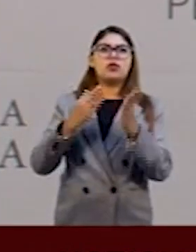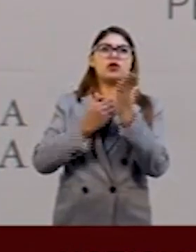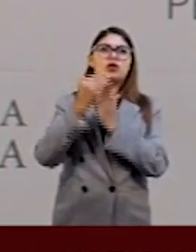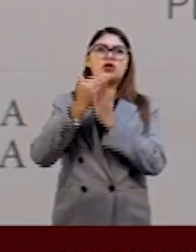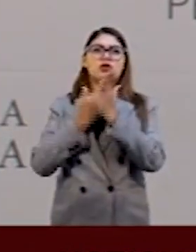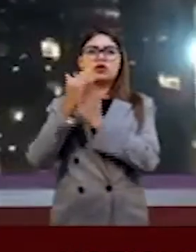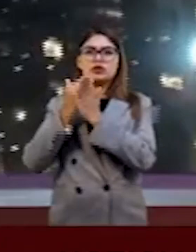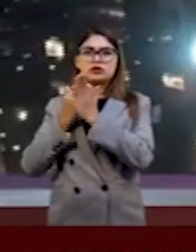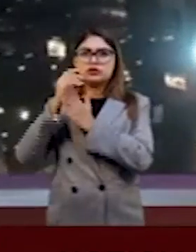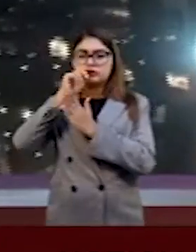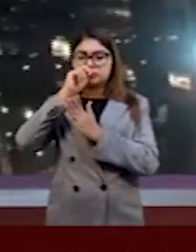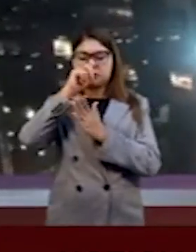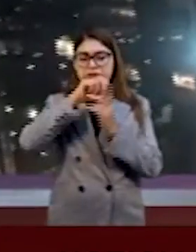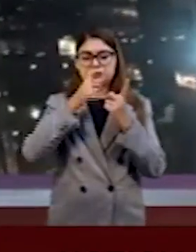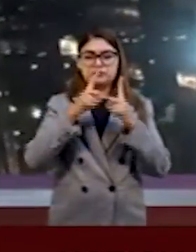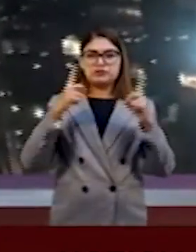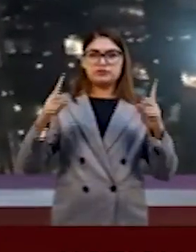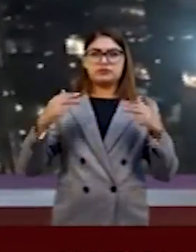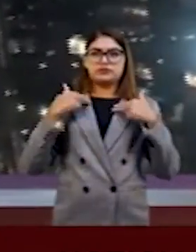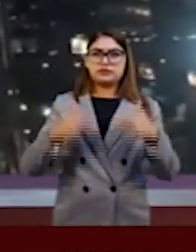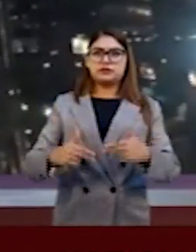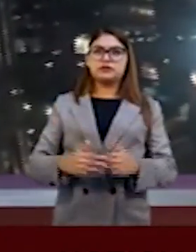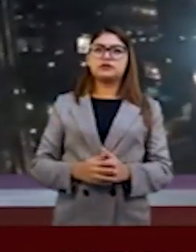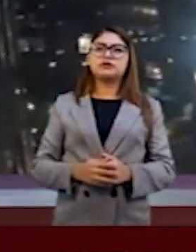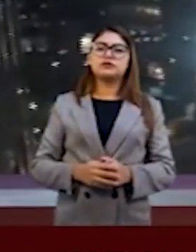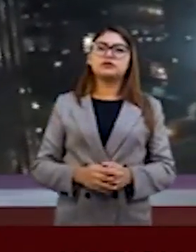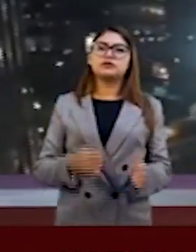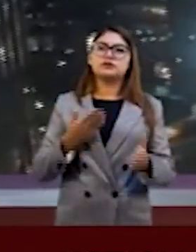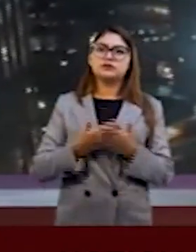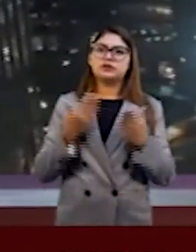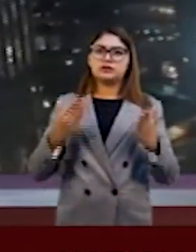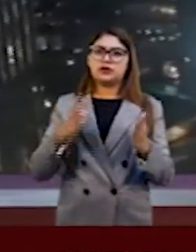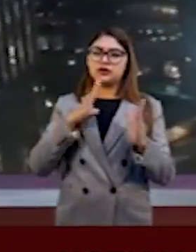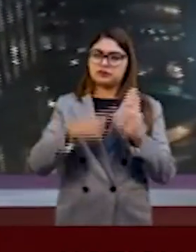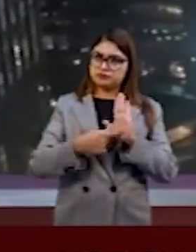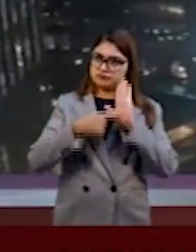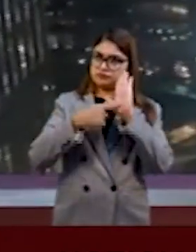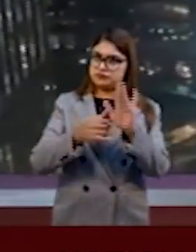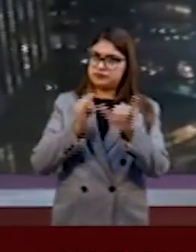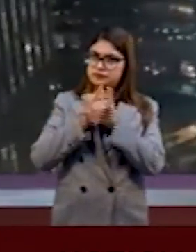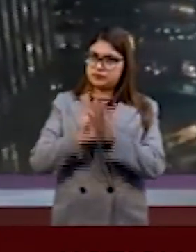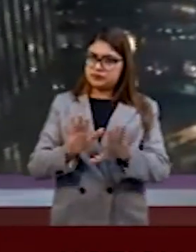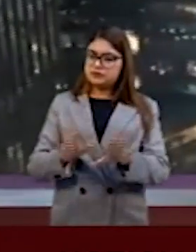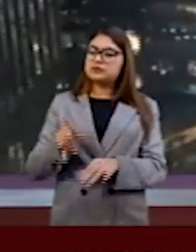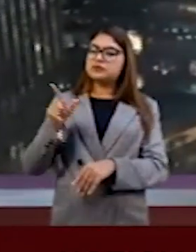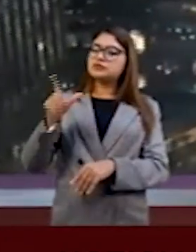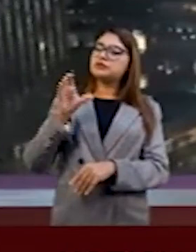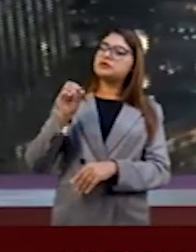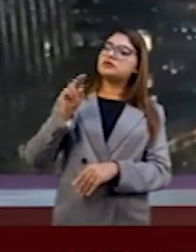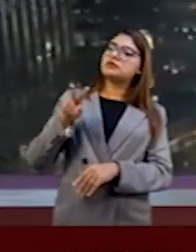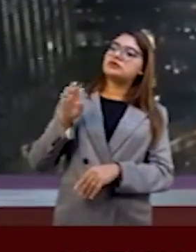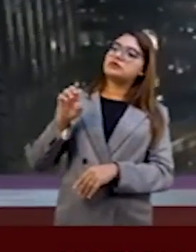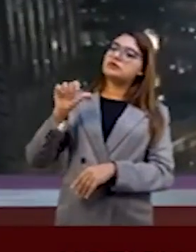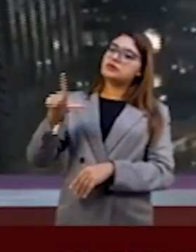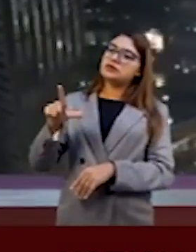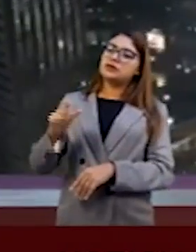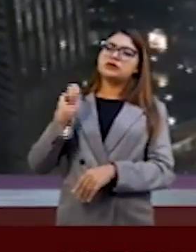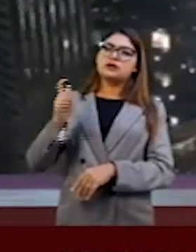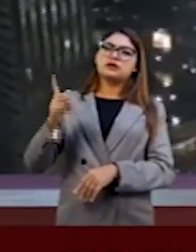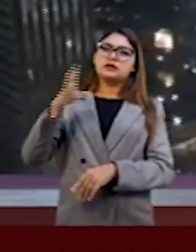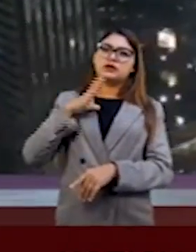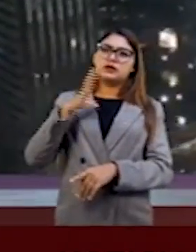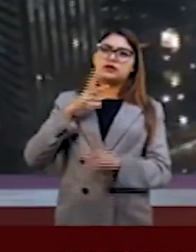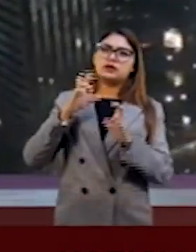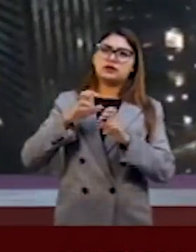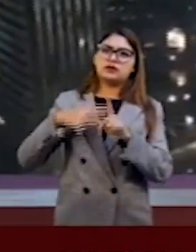humano. Destacó la trascendencia de los datos presentados por el Coneval en tiempos de complicaciones económicas mundiales por